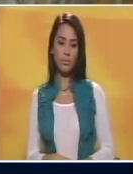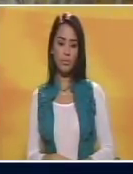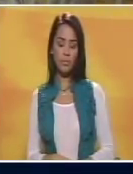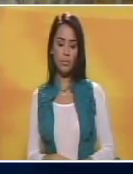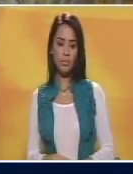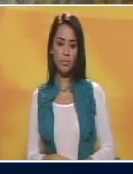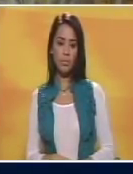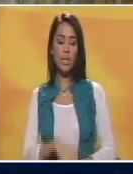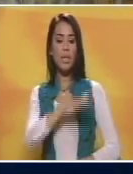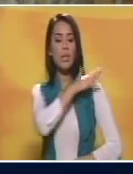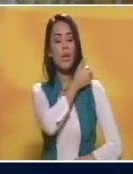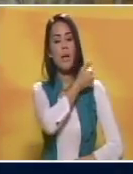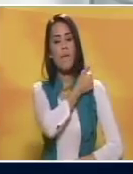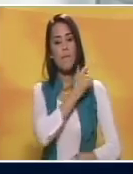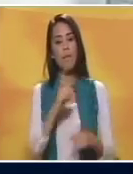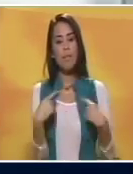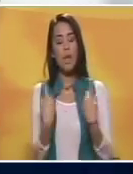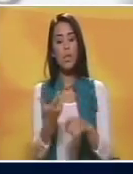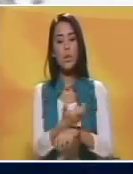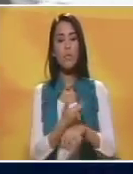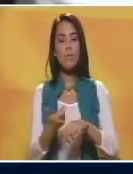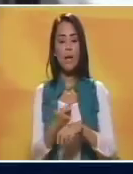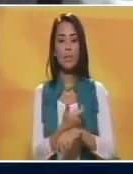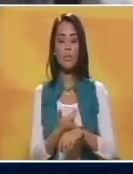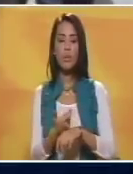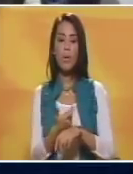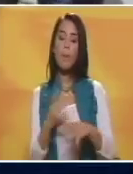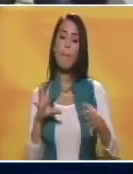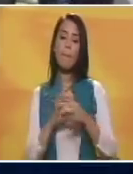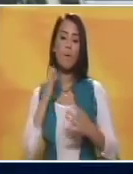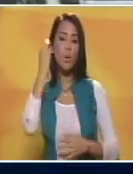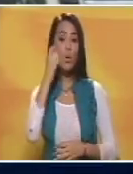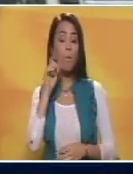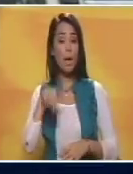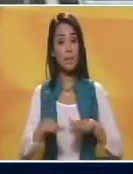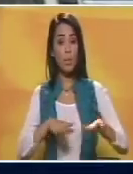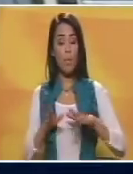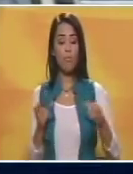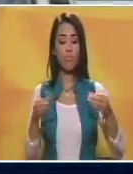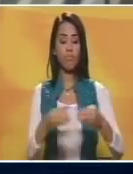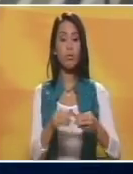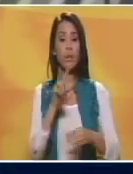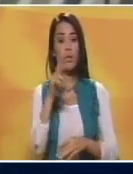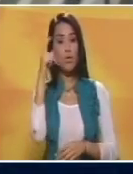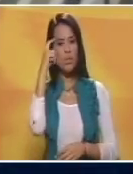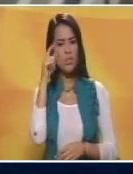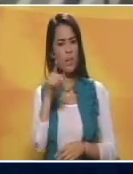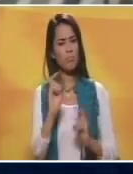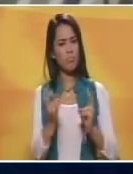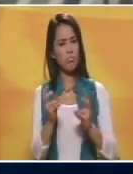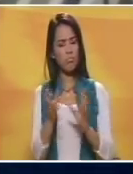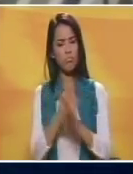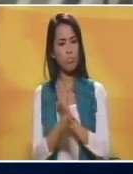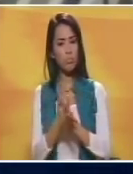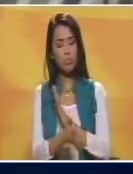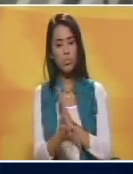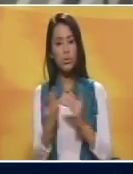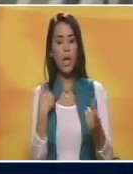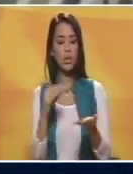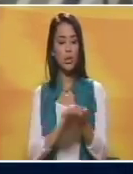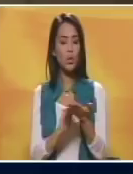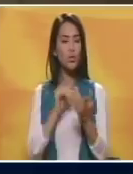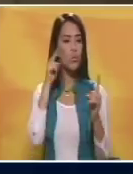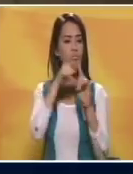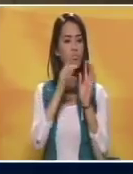Y los jefes de Estado y Gobierno de la Unión Europea iniciaron este jueves una cumbre de 2 días en la que tratarán de buscar soluciones a la crisis de